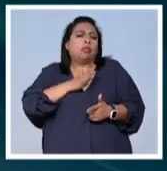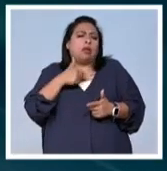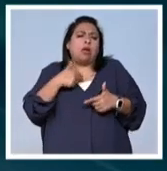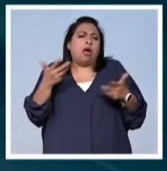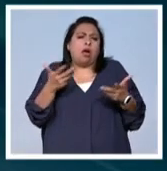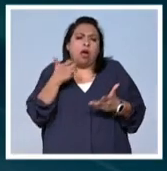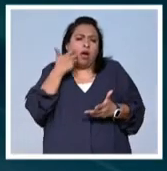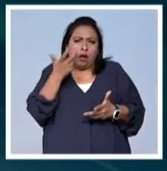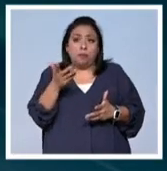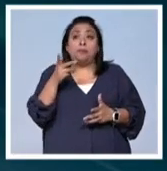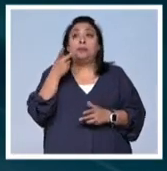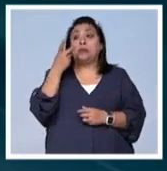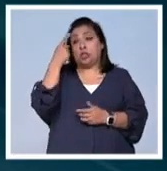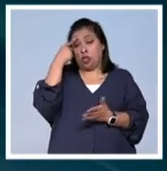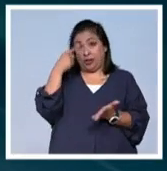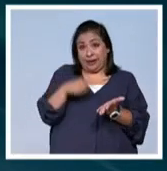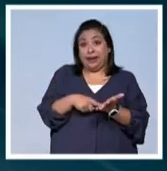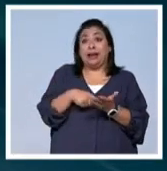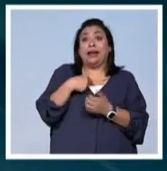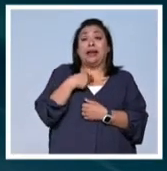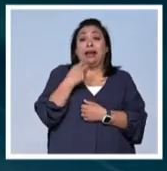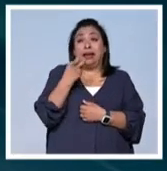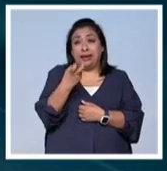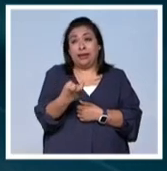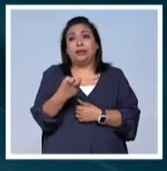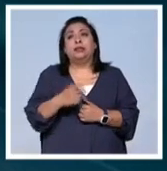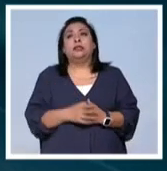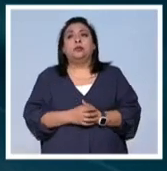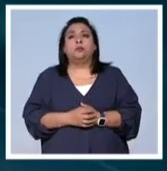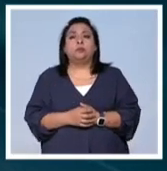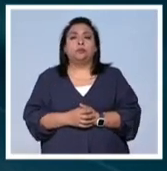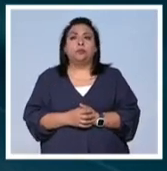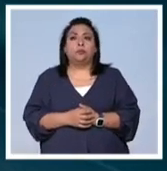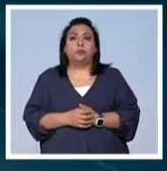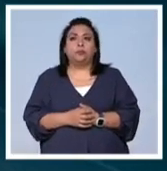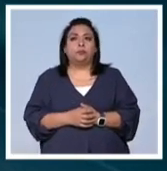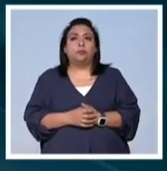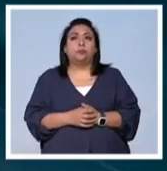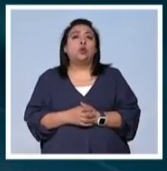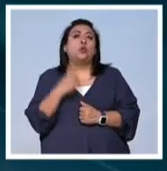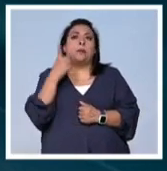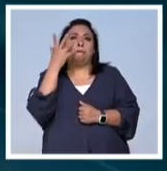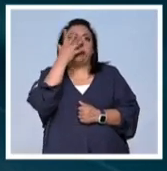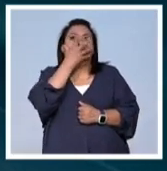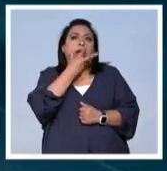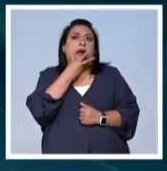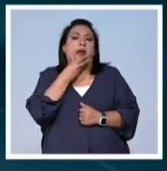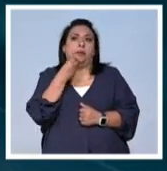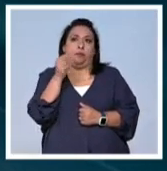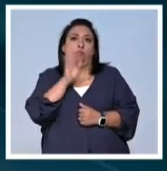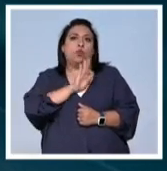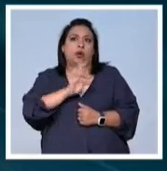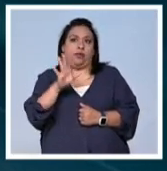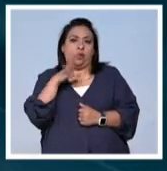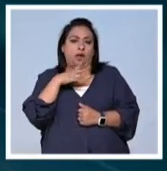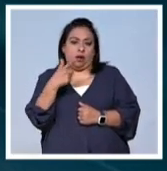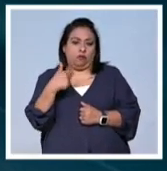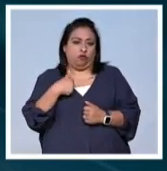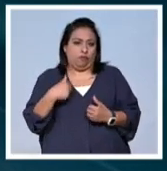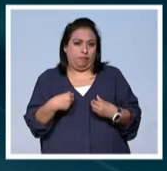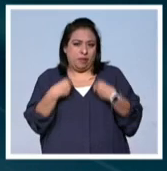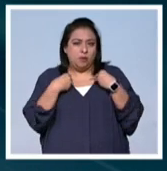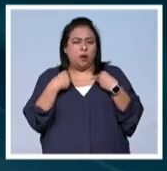justo Yo creo que una de las de las maravillas que podemos tener cuando estamos